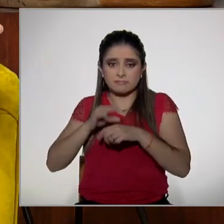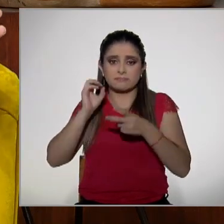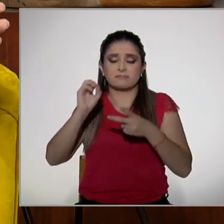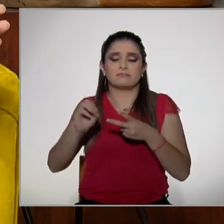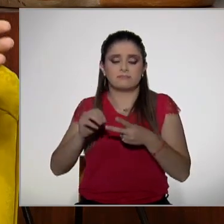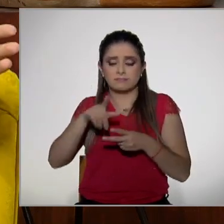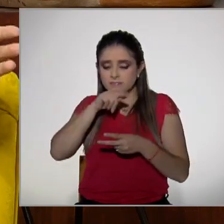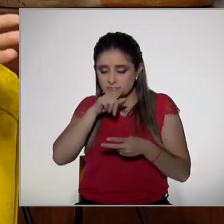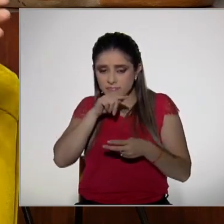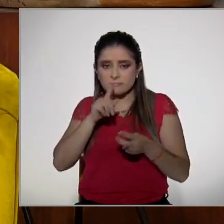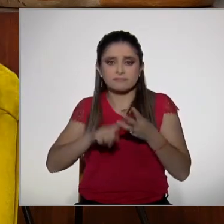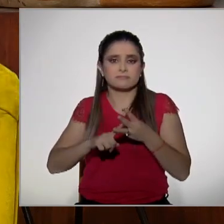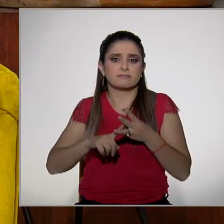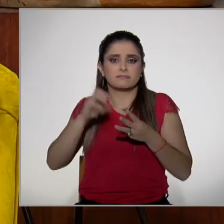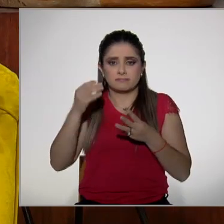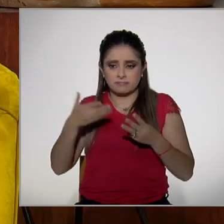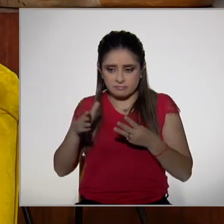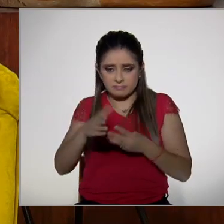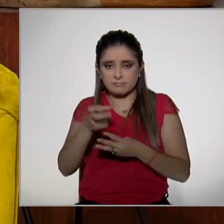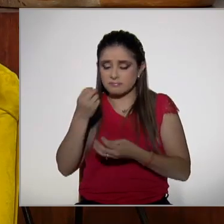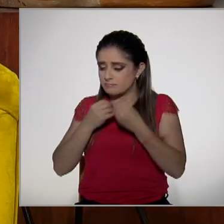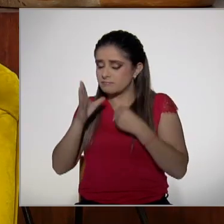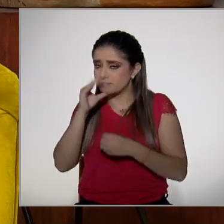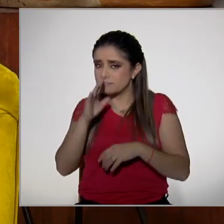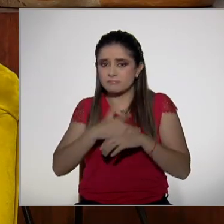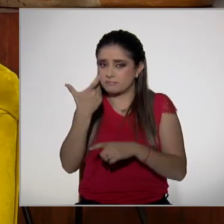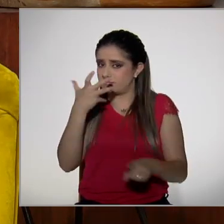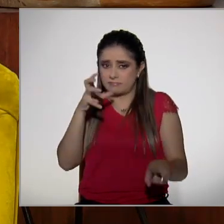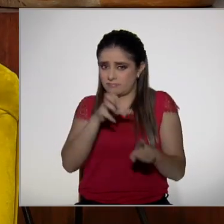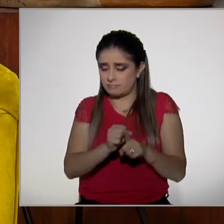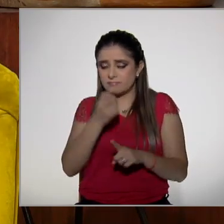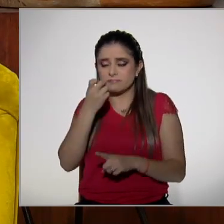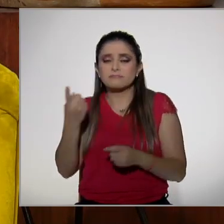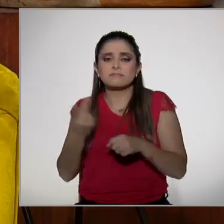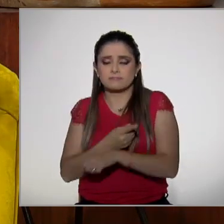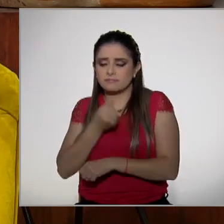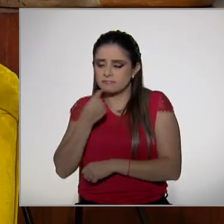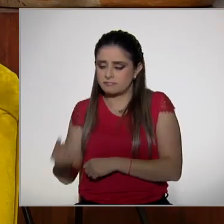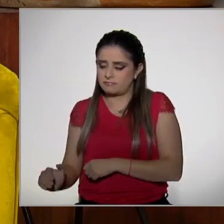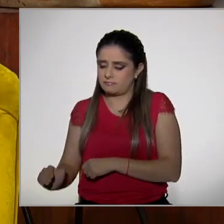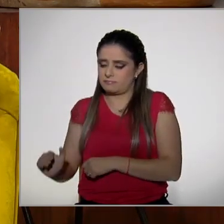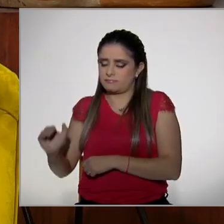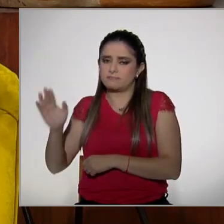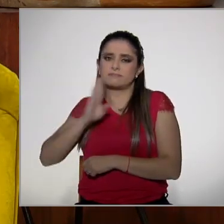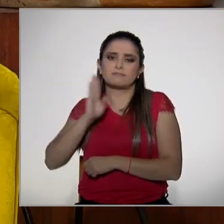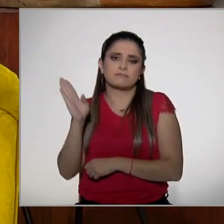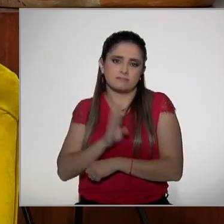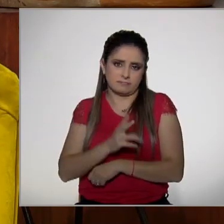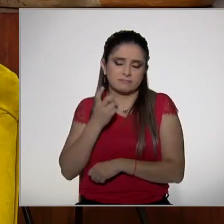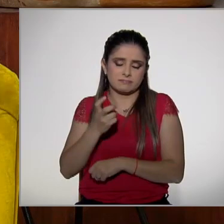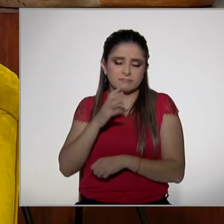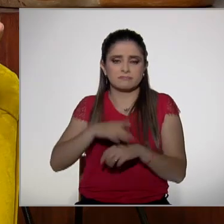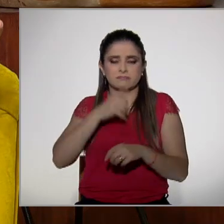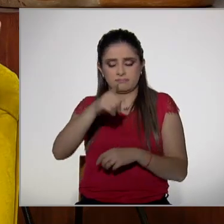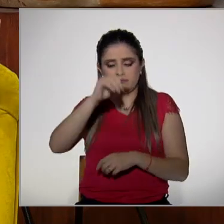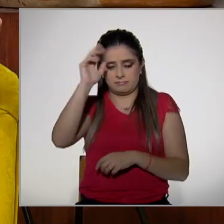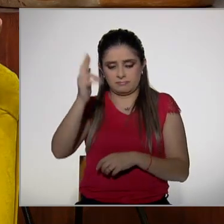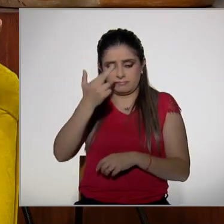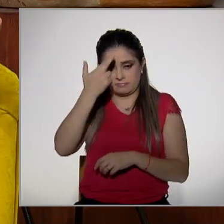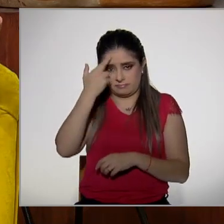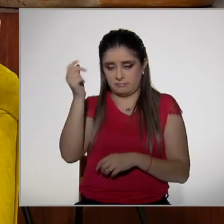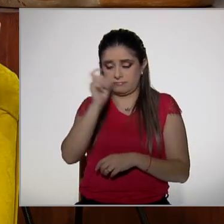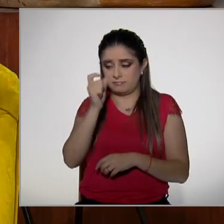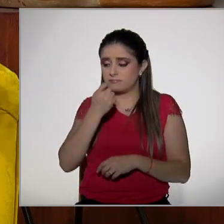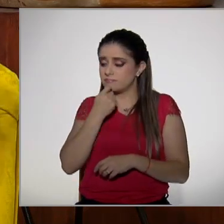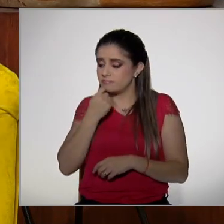animal tres veces al día por supuesto que esto va a impactar sobre el desarrollo del niño y hablo de desarrollo porque recordemos que una vez